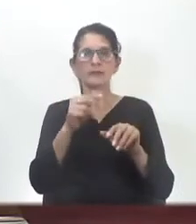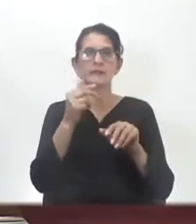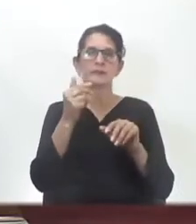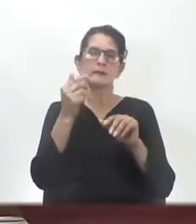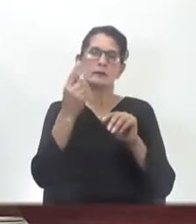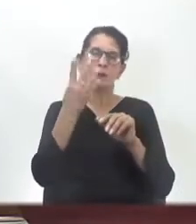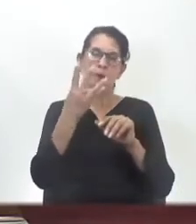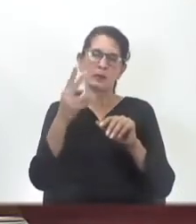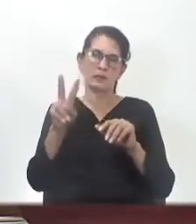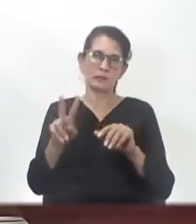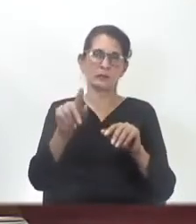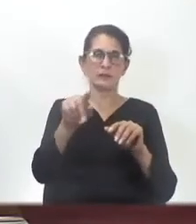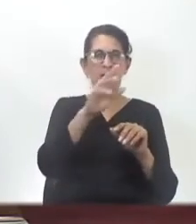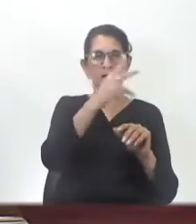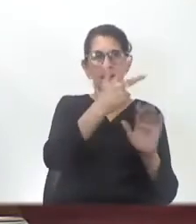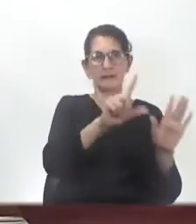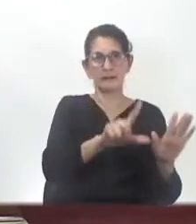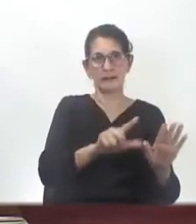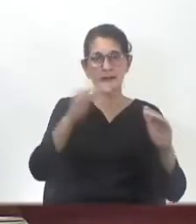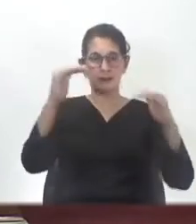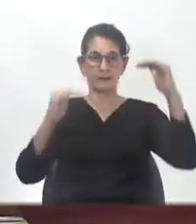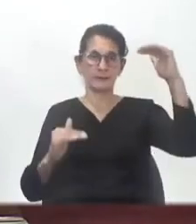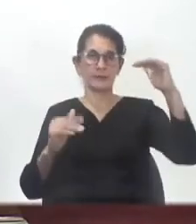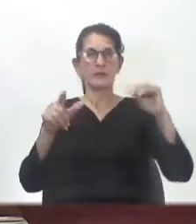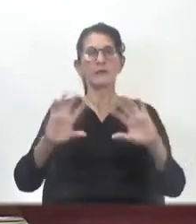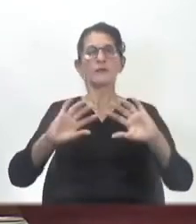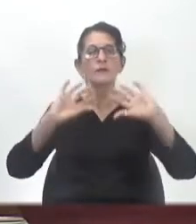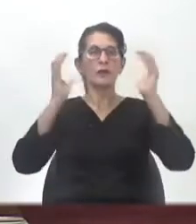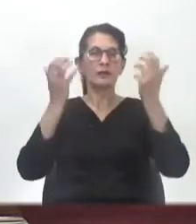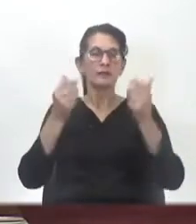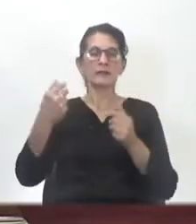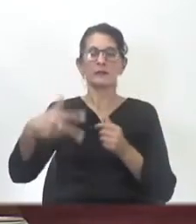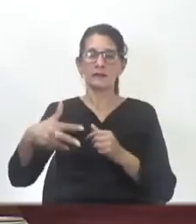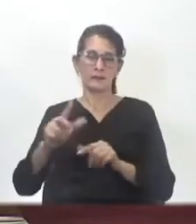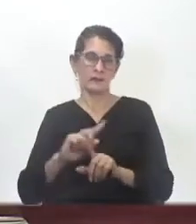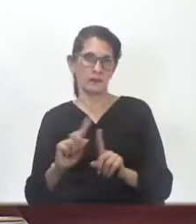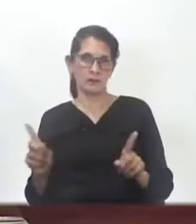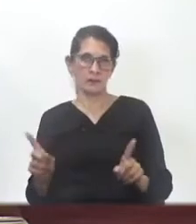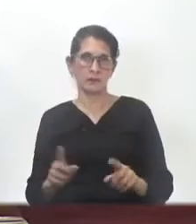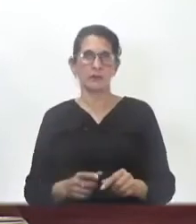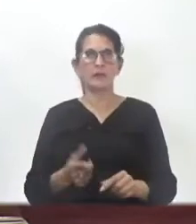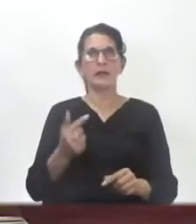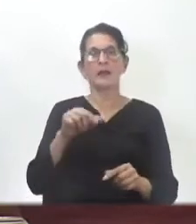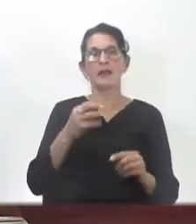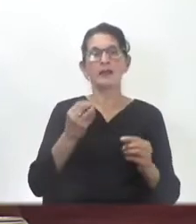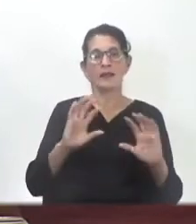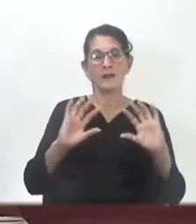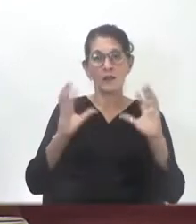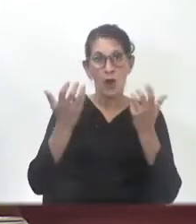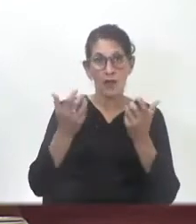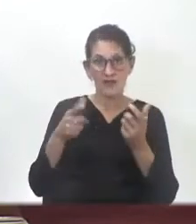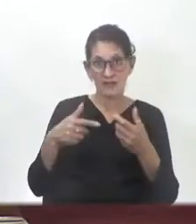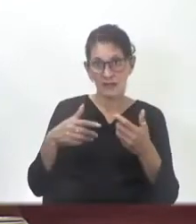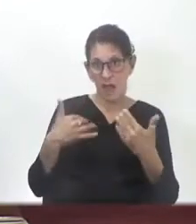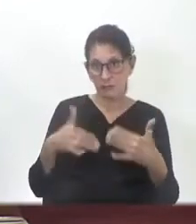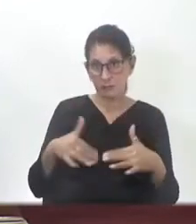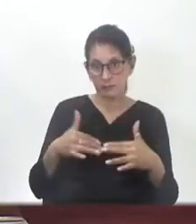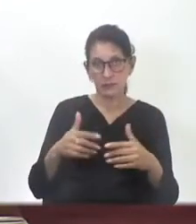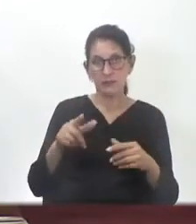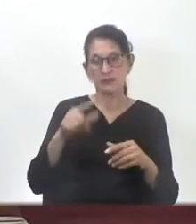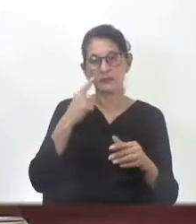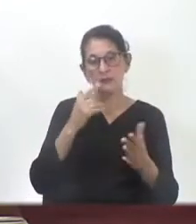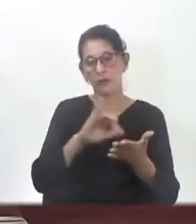37. De esas 44 muertes, 31 fueron violentas, 13 no lo fueron. Entre las violentas se